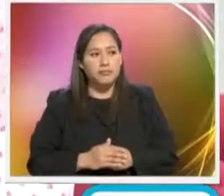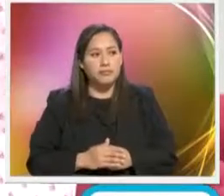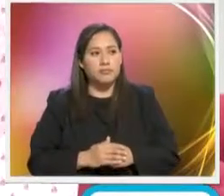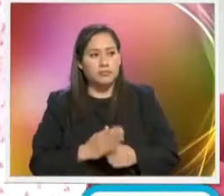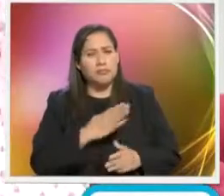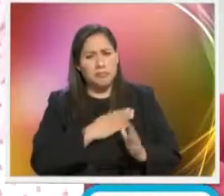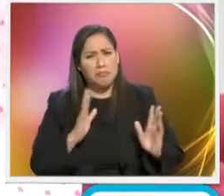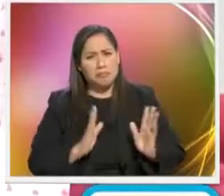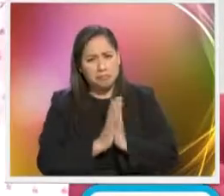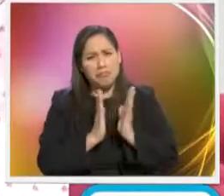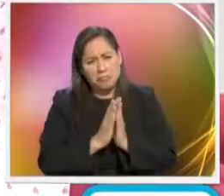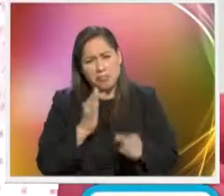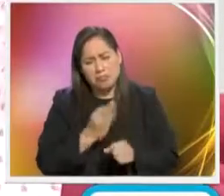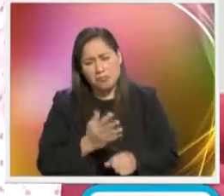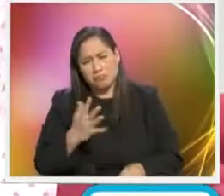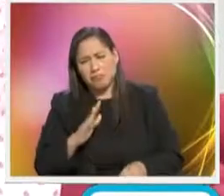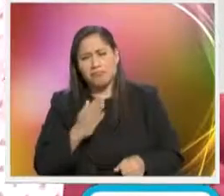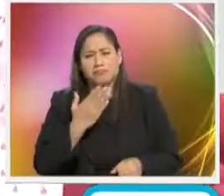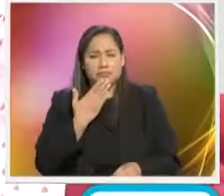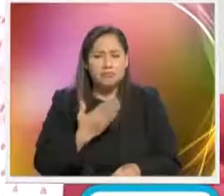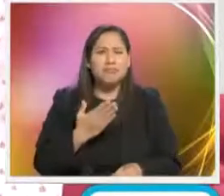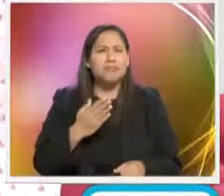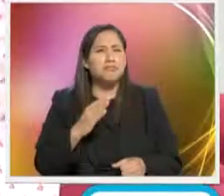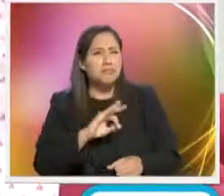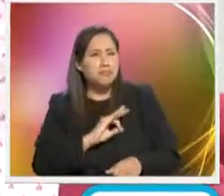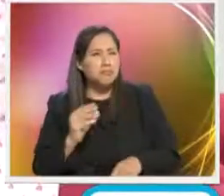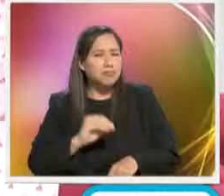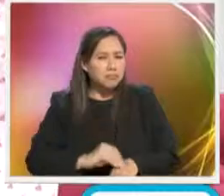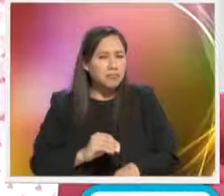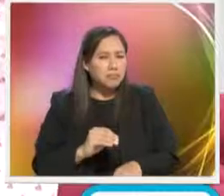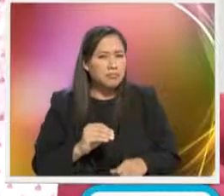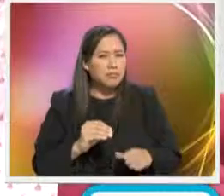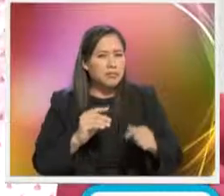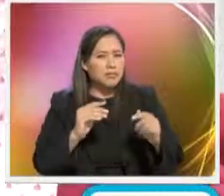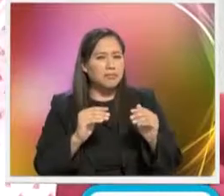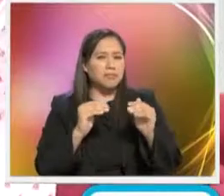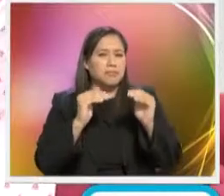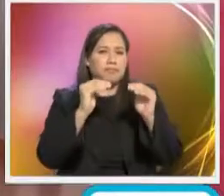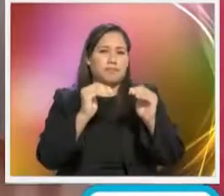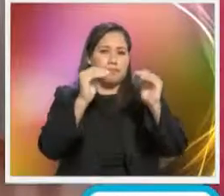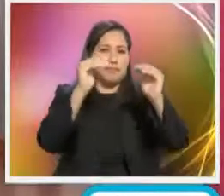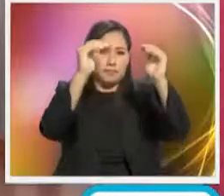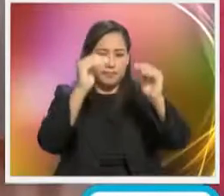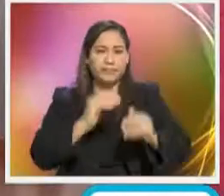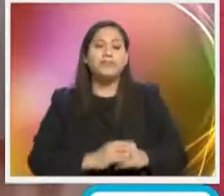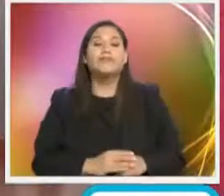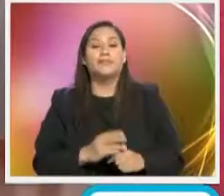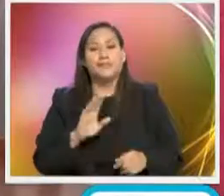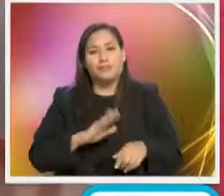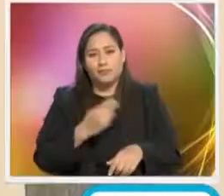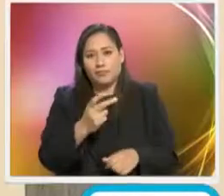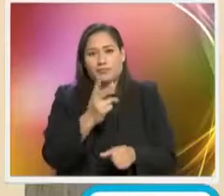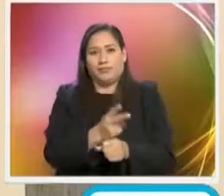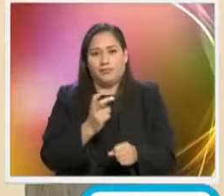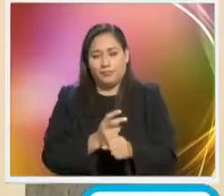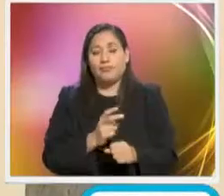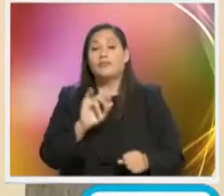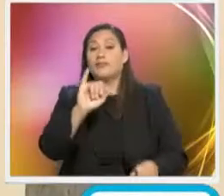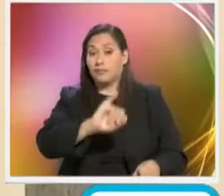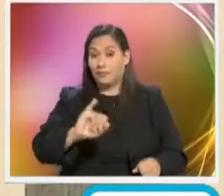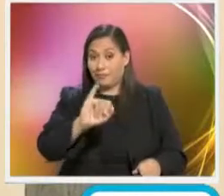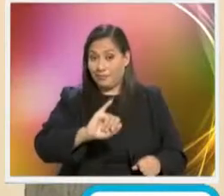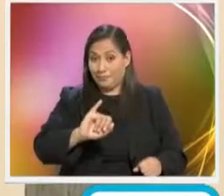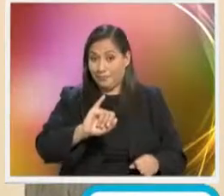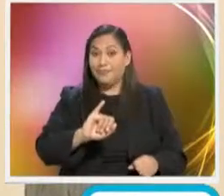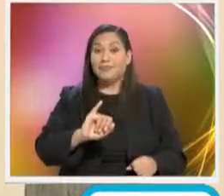todavía tenemos esperanzas de colocarnos en una buena posición, ¿no? Por supuesto, y eso invitarles, por supuesto que es el jueves, cuando